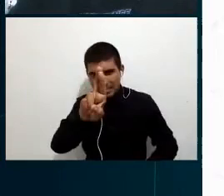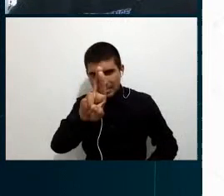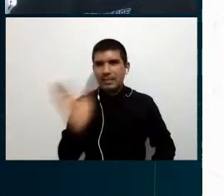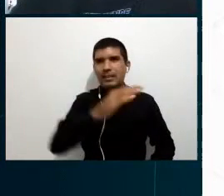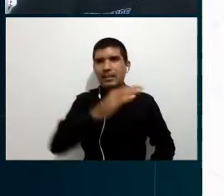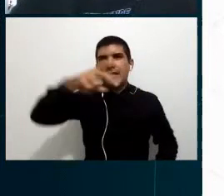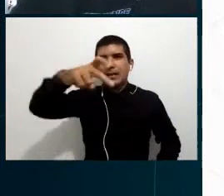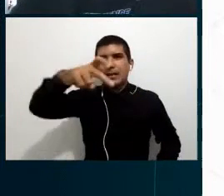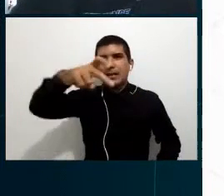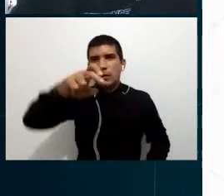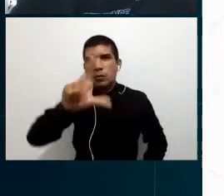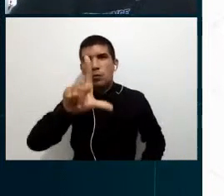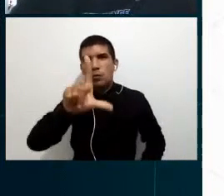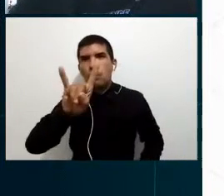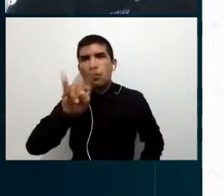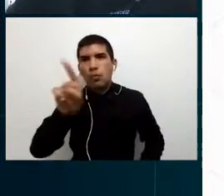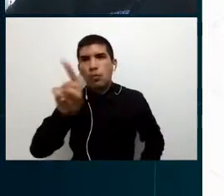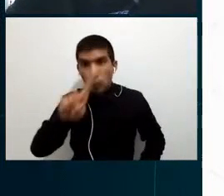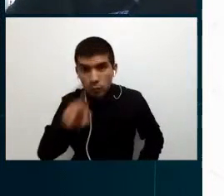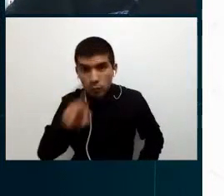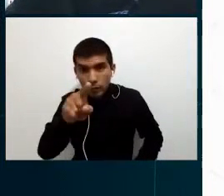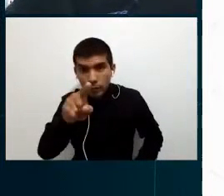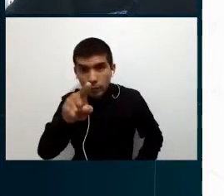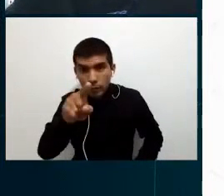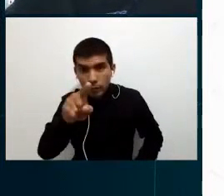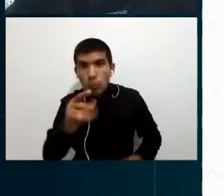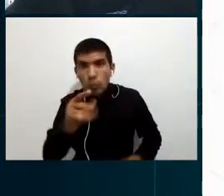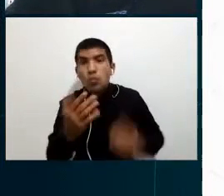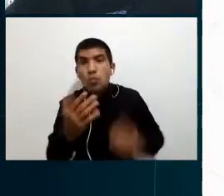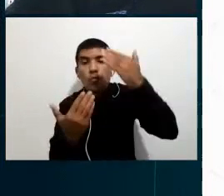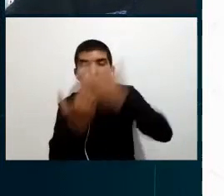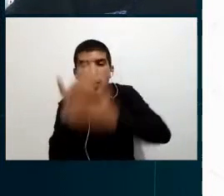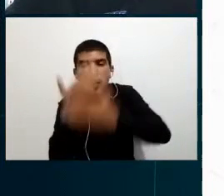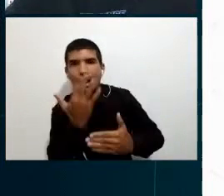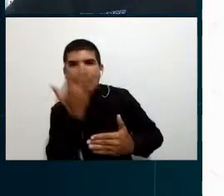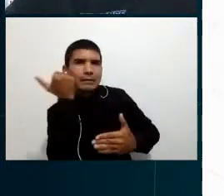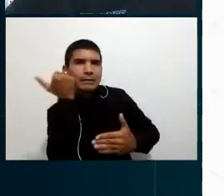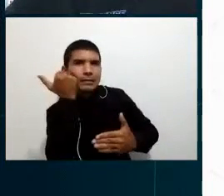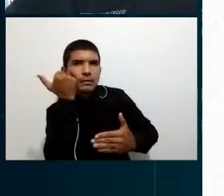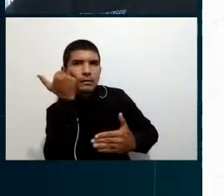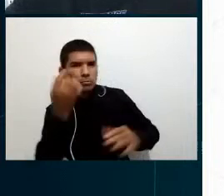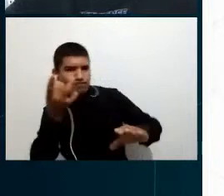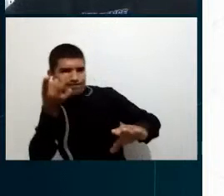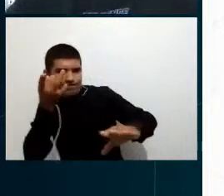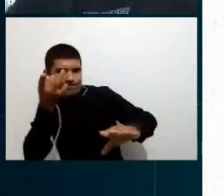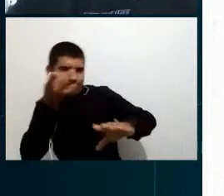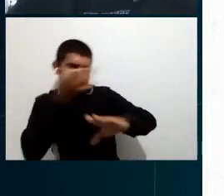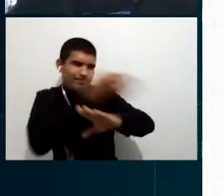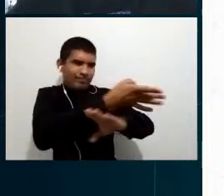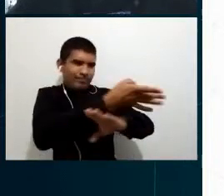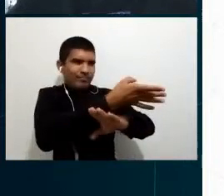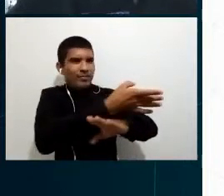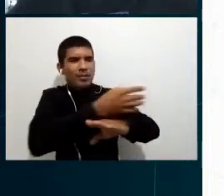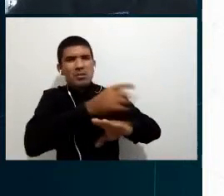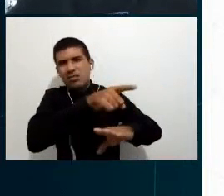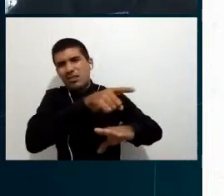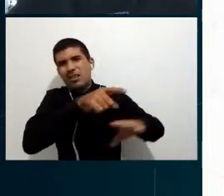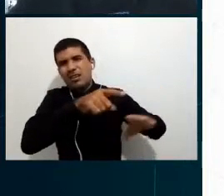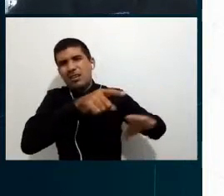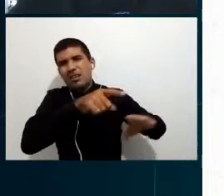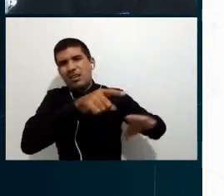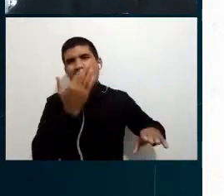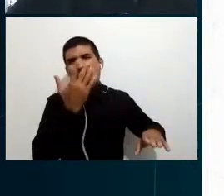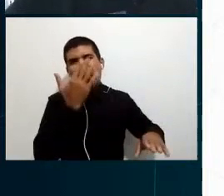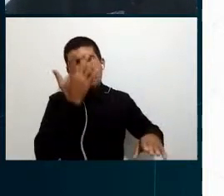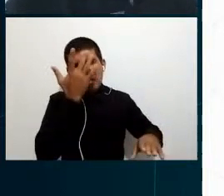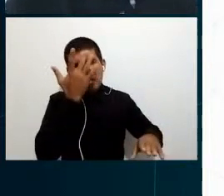tanto nos ofrecen esta segunda, que es un aumento de las dimensiones también en un 30% para